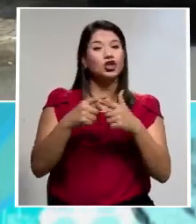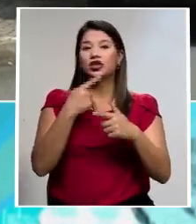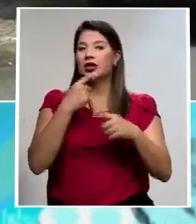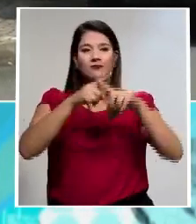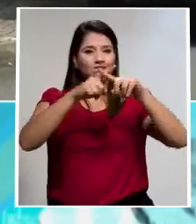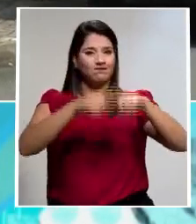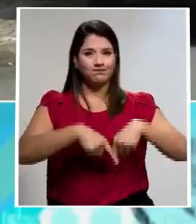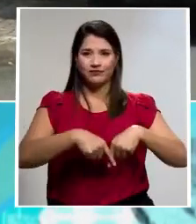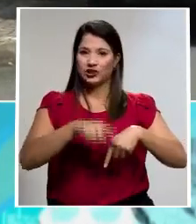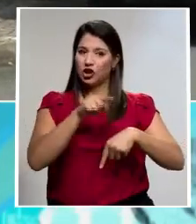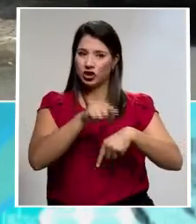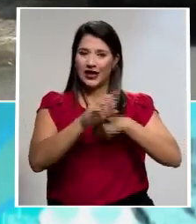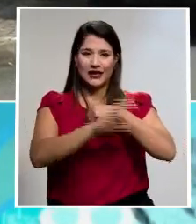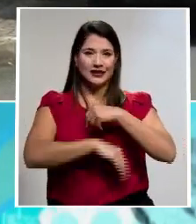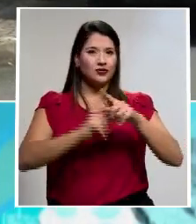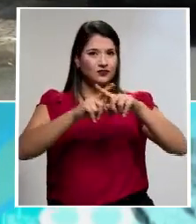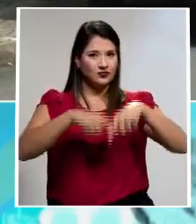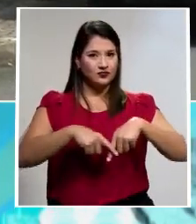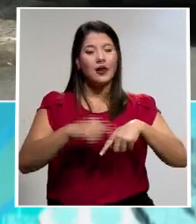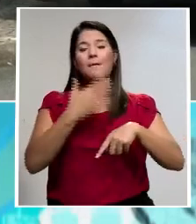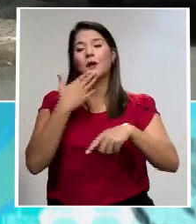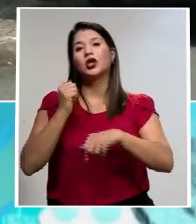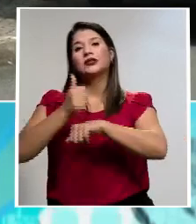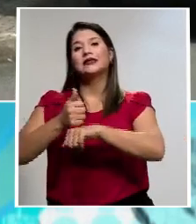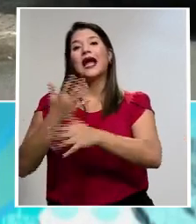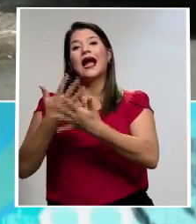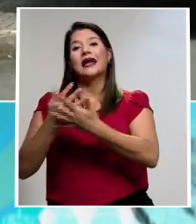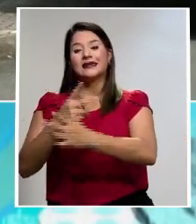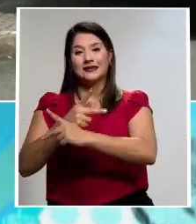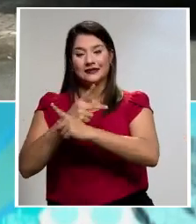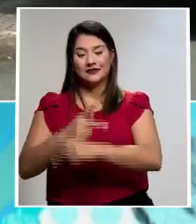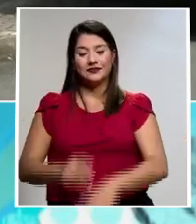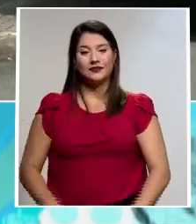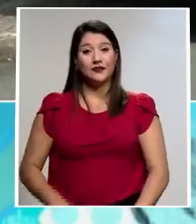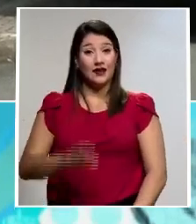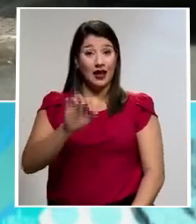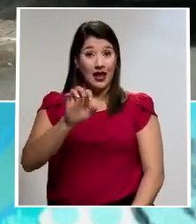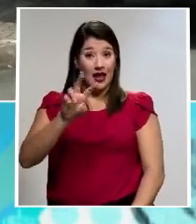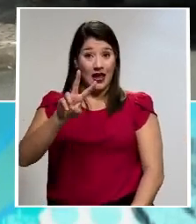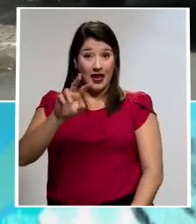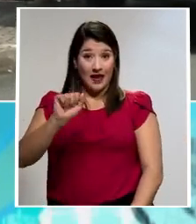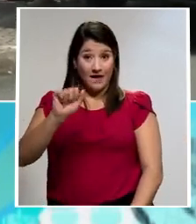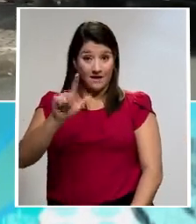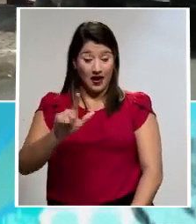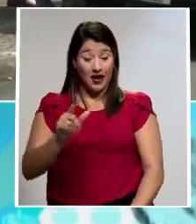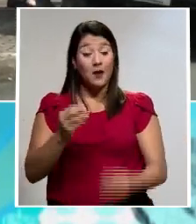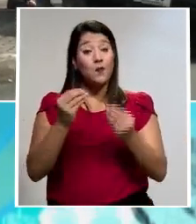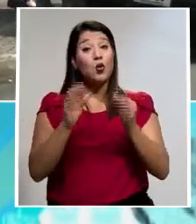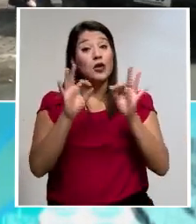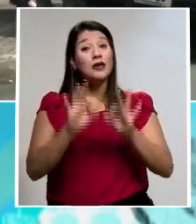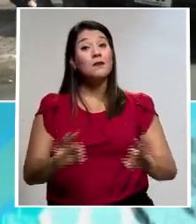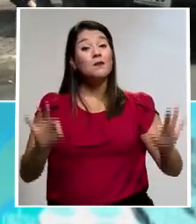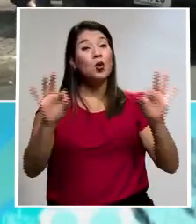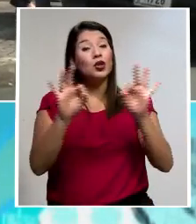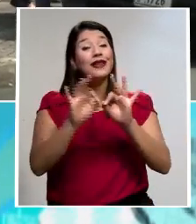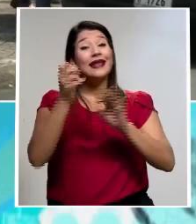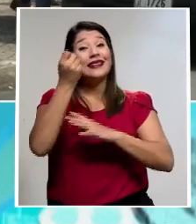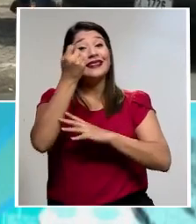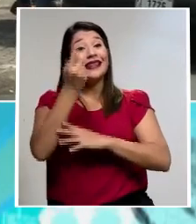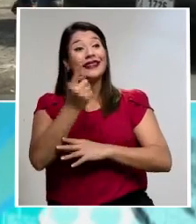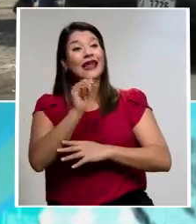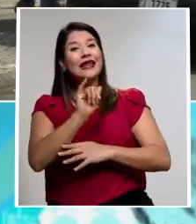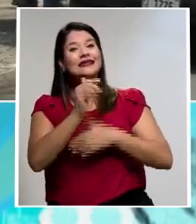prisión preventiva que no fue recurrida por ninguna de las partes. Don Edal, aquí es importante entender también de ese proceso